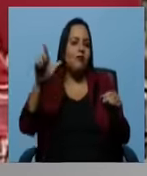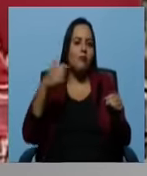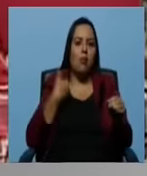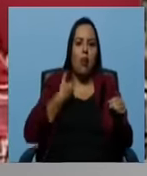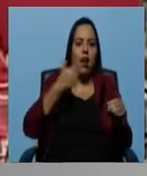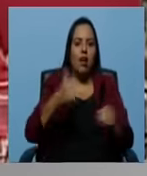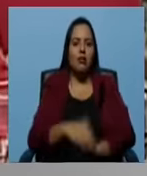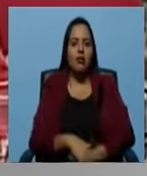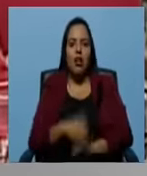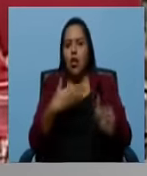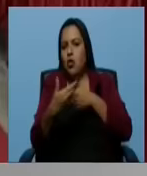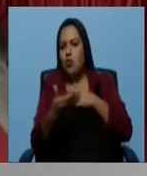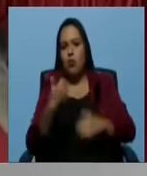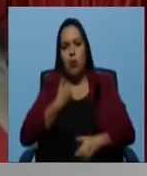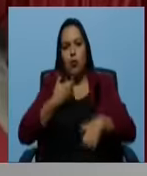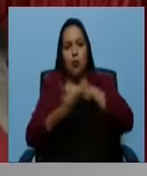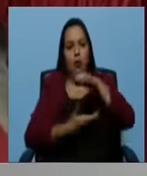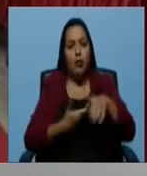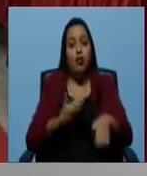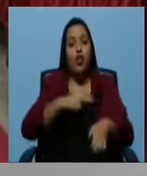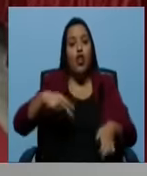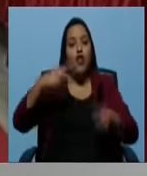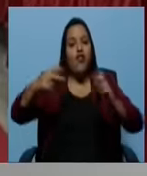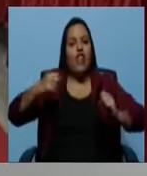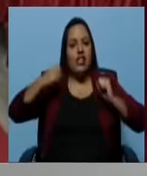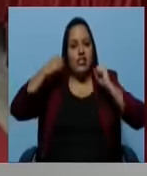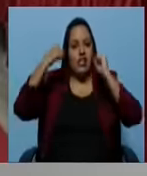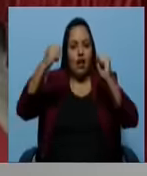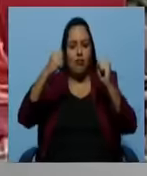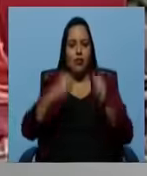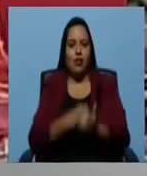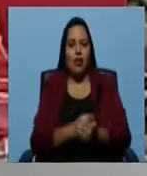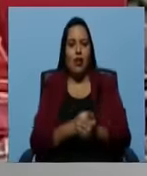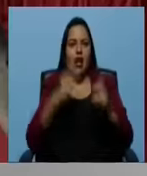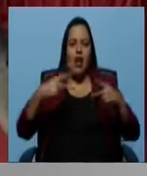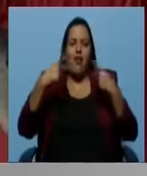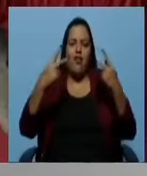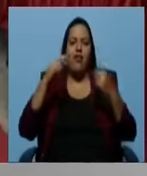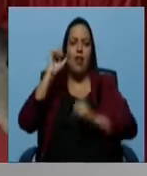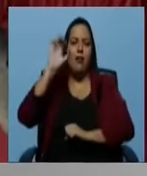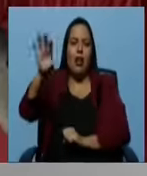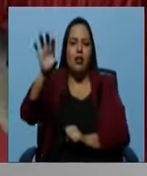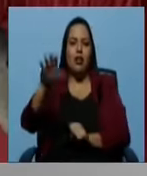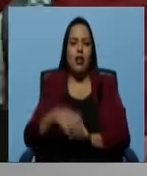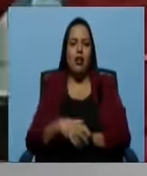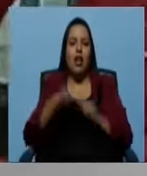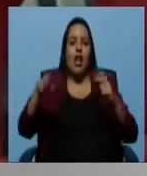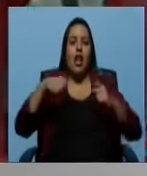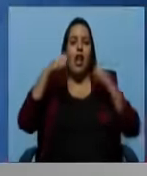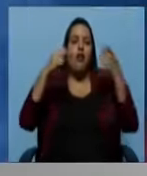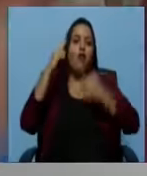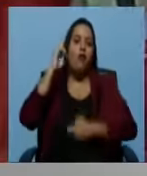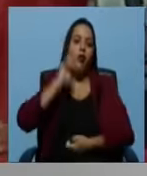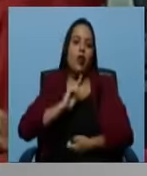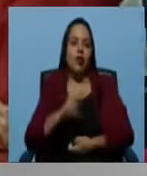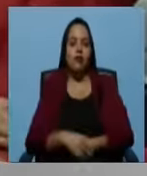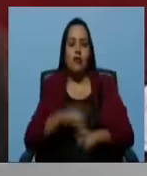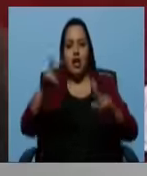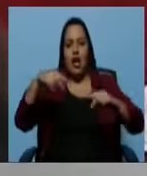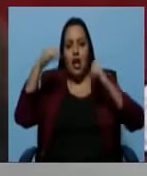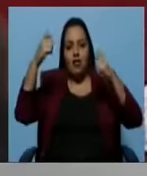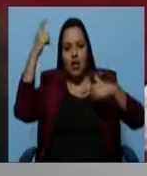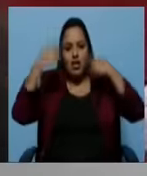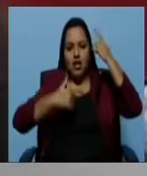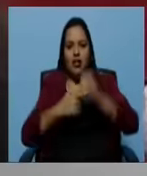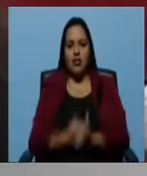Pase lo que pase, nosotros venceremos. ¡Que viva la patria! ¡Viva! ¡Que viva Bolívar! ¡Viva! ¡Que viva